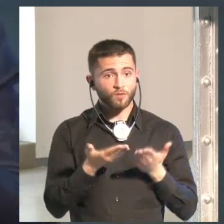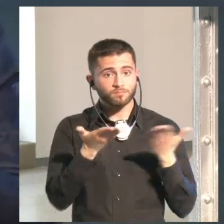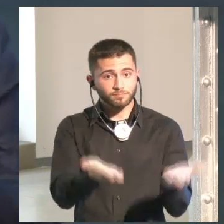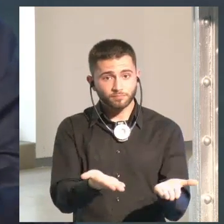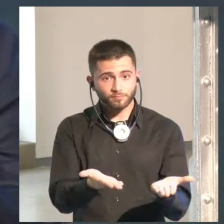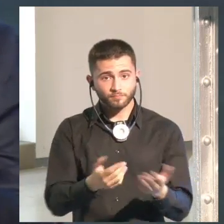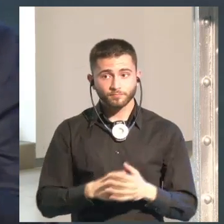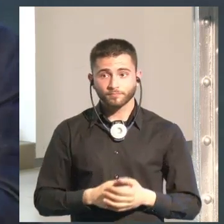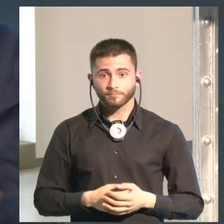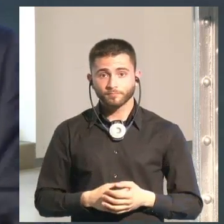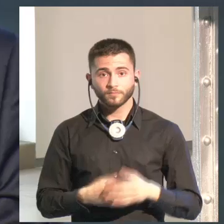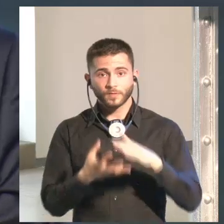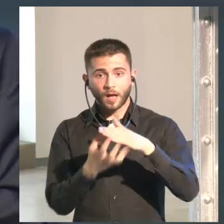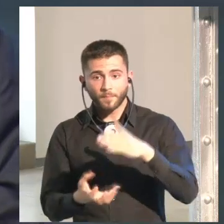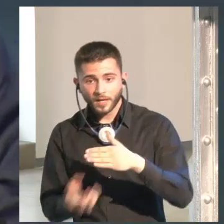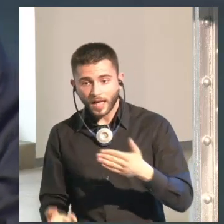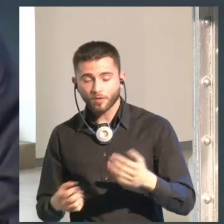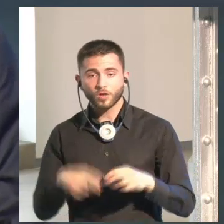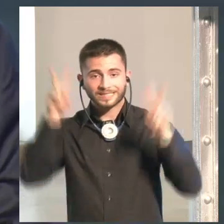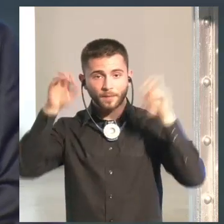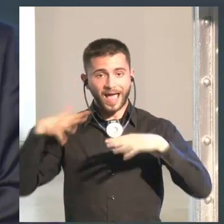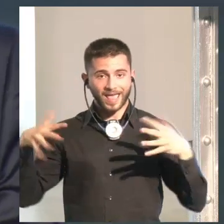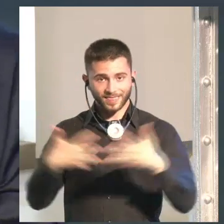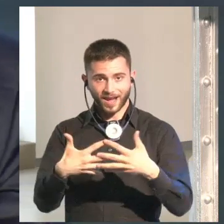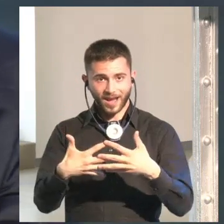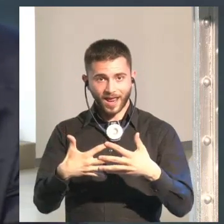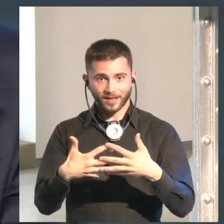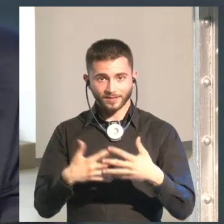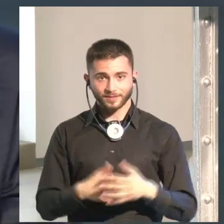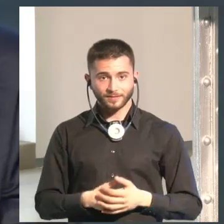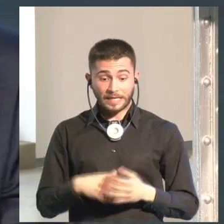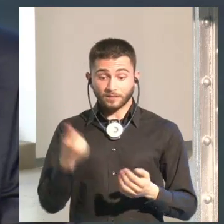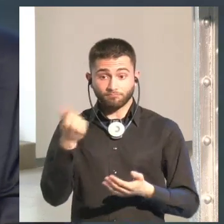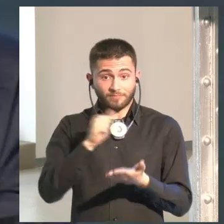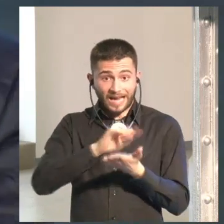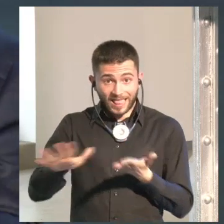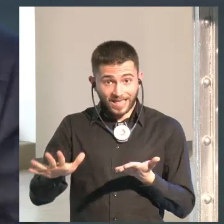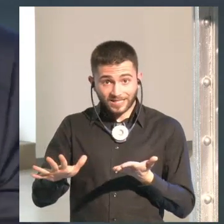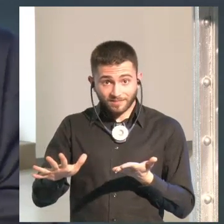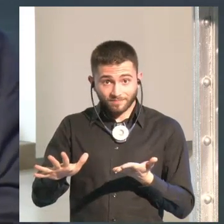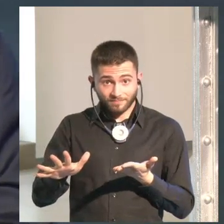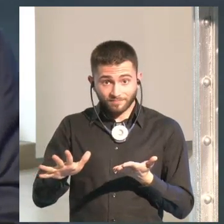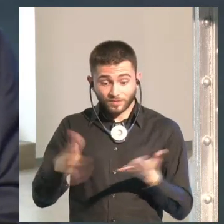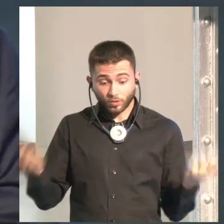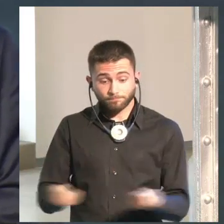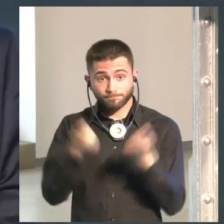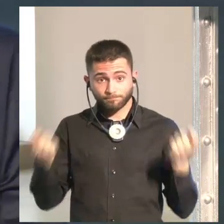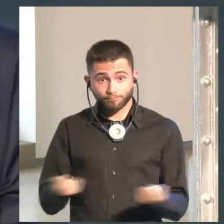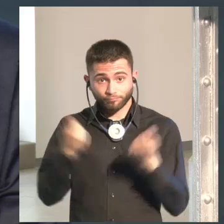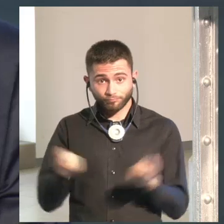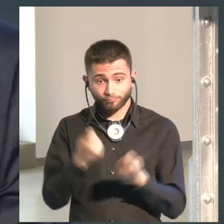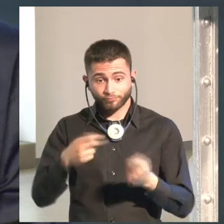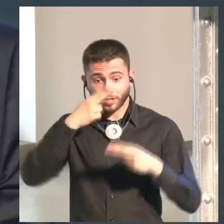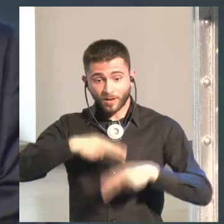que ofrecen aplicaciones o servicios sobre Internet, que en teoría son gratuitos y como tal se anuncian al